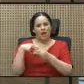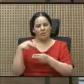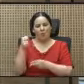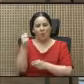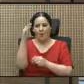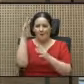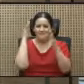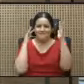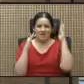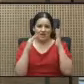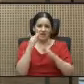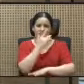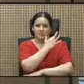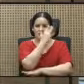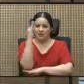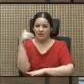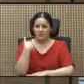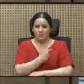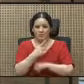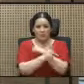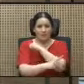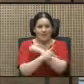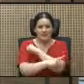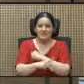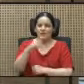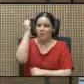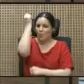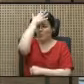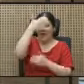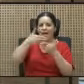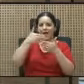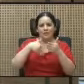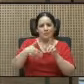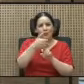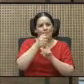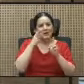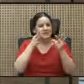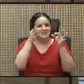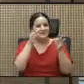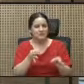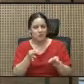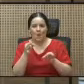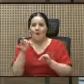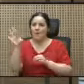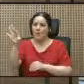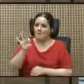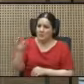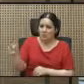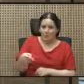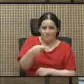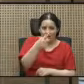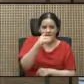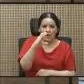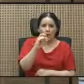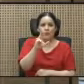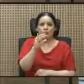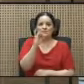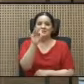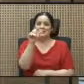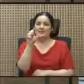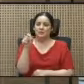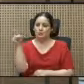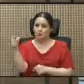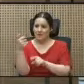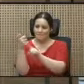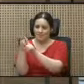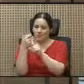Carlos, antes de tomar esta decisión, lo invito a acercarse a Cruzitas para que vea con sus propios ojos y que no le cuenten